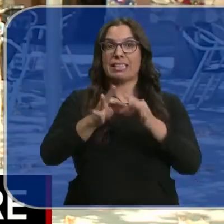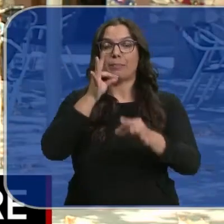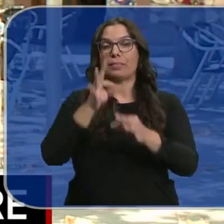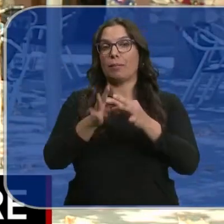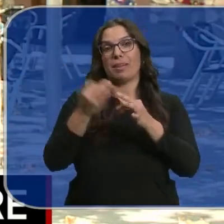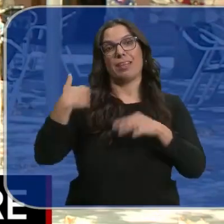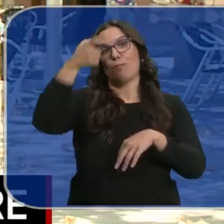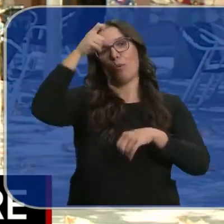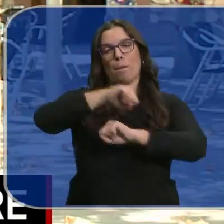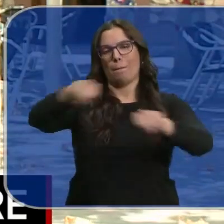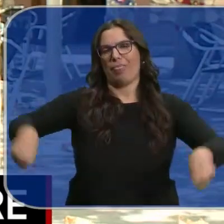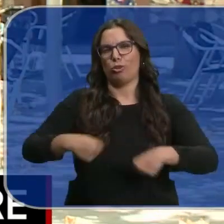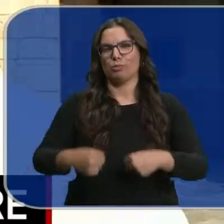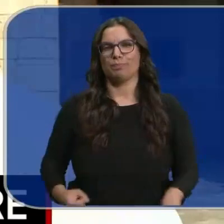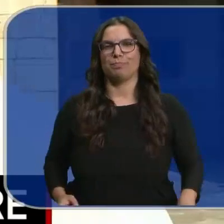vacíos los pueblos.